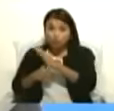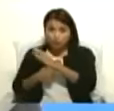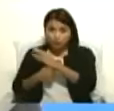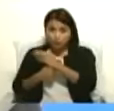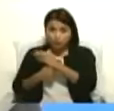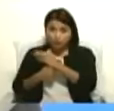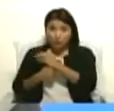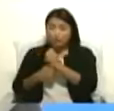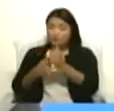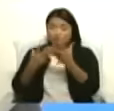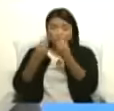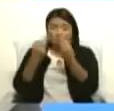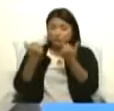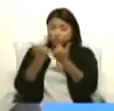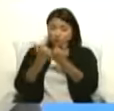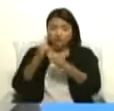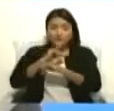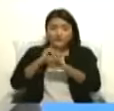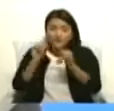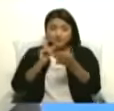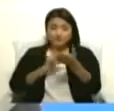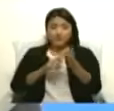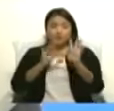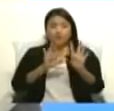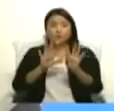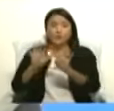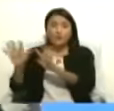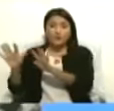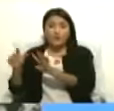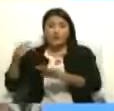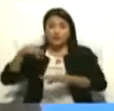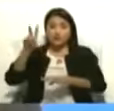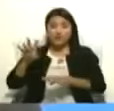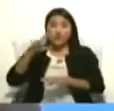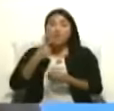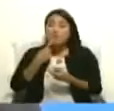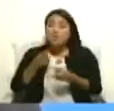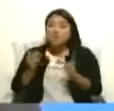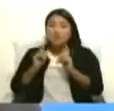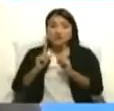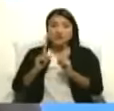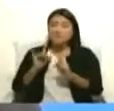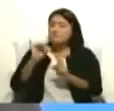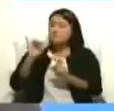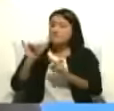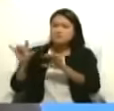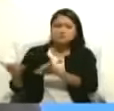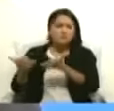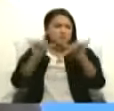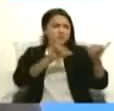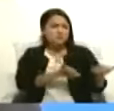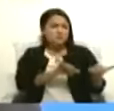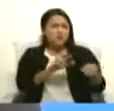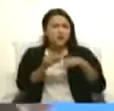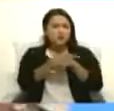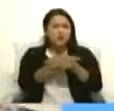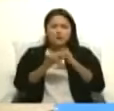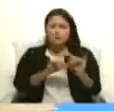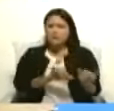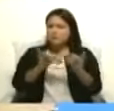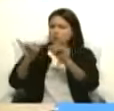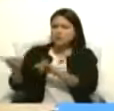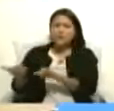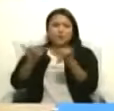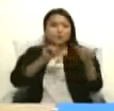llenas hasta 1999 aquí en Venezuela dicen Exactamente lo mismo que dice